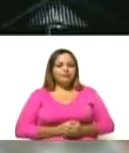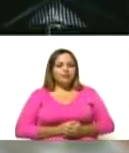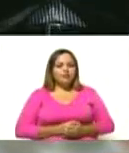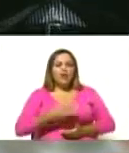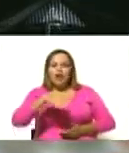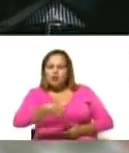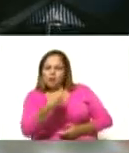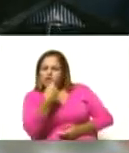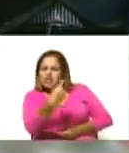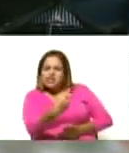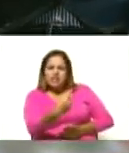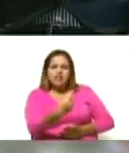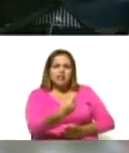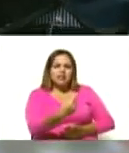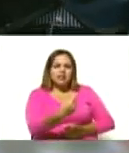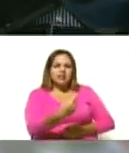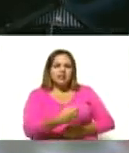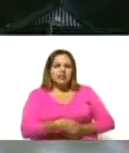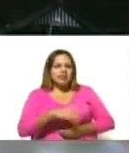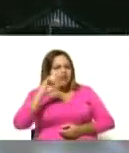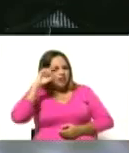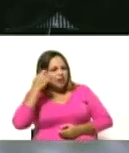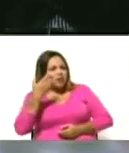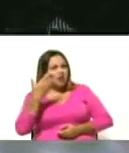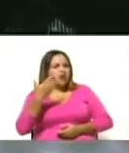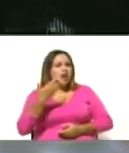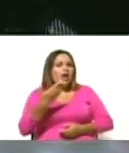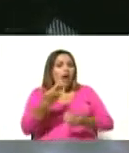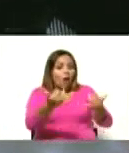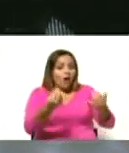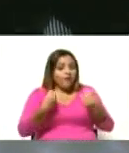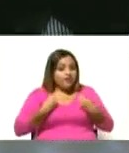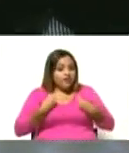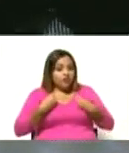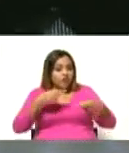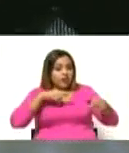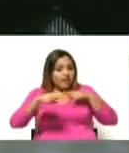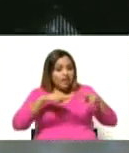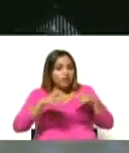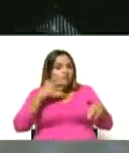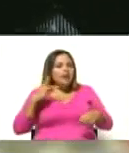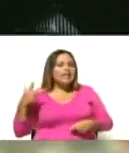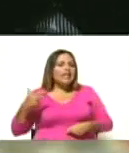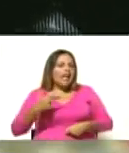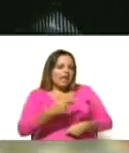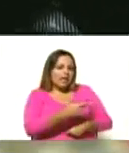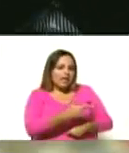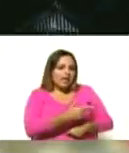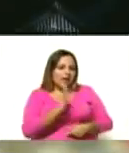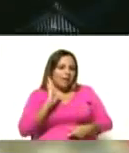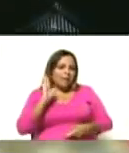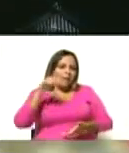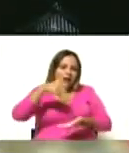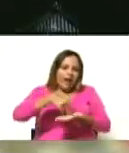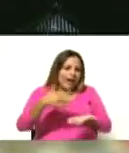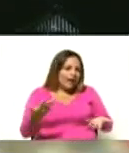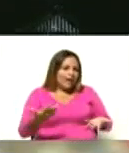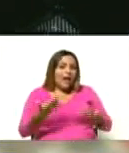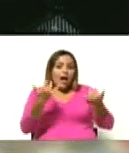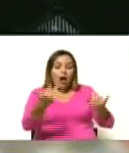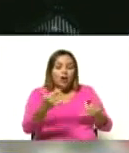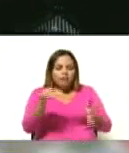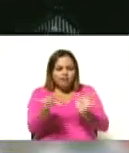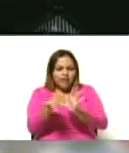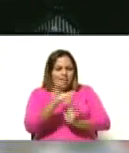hablar de eso, dado las circunstancias que estamos viviendo con relación a las Tejerías y Maracay, ahora cerca de